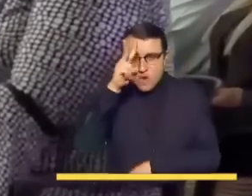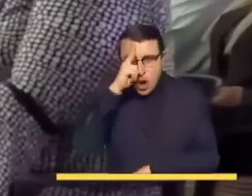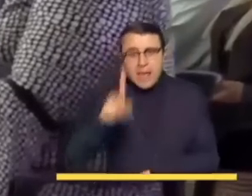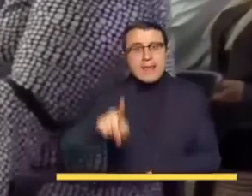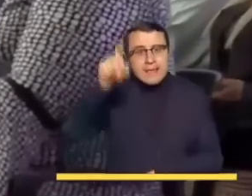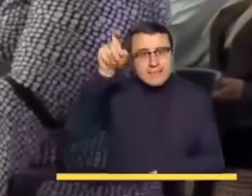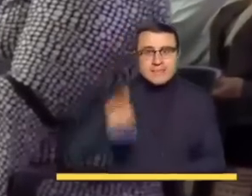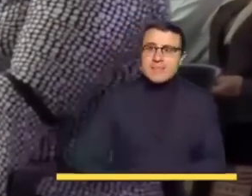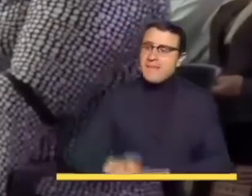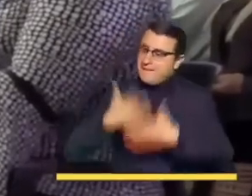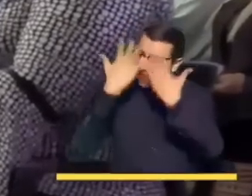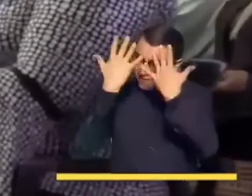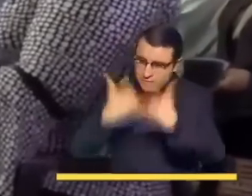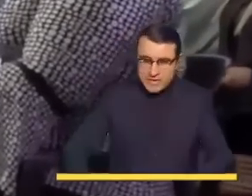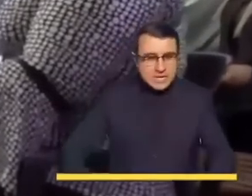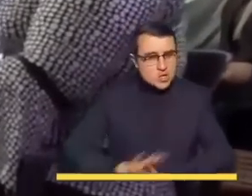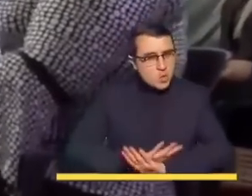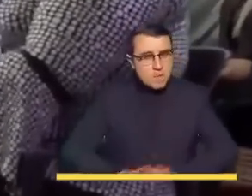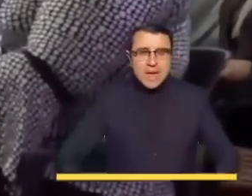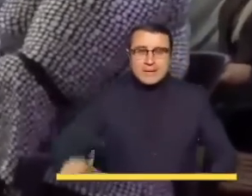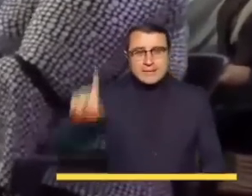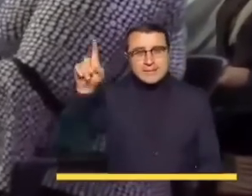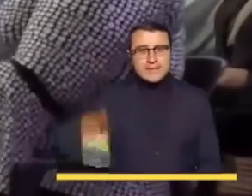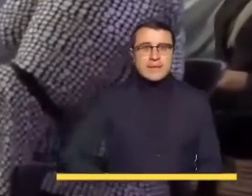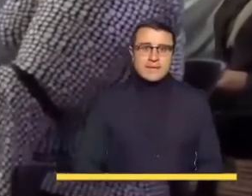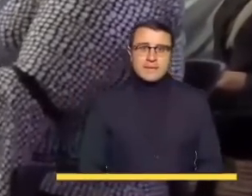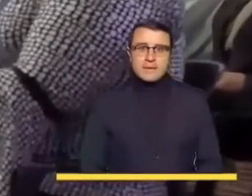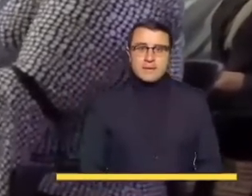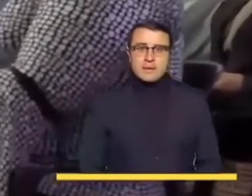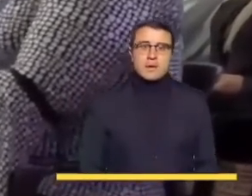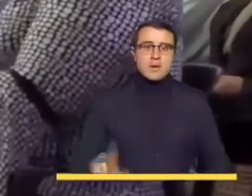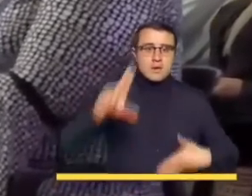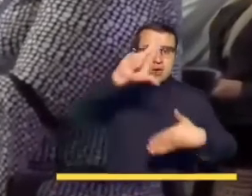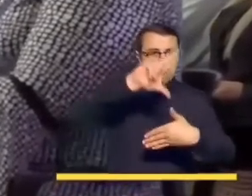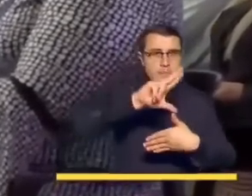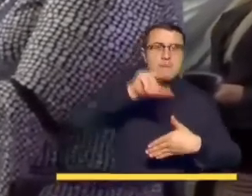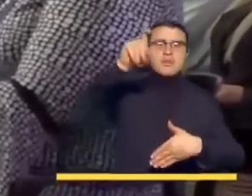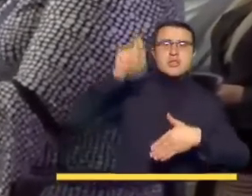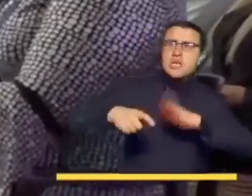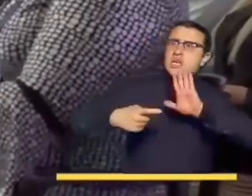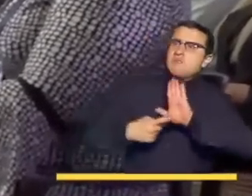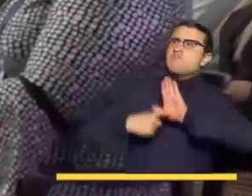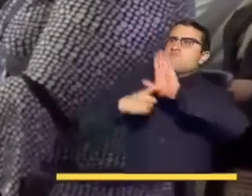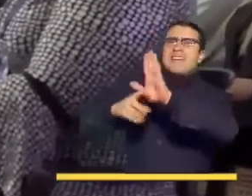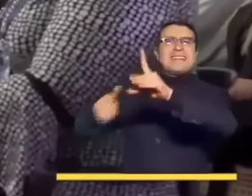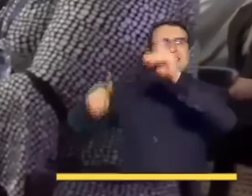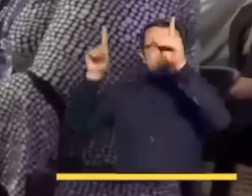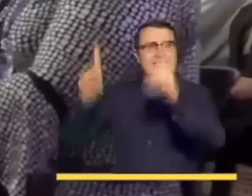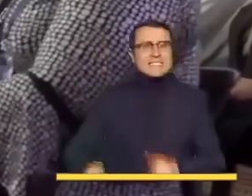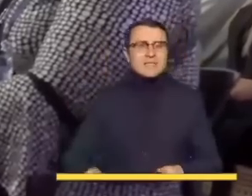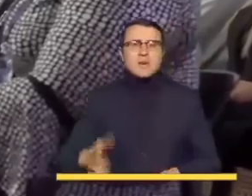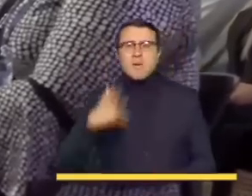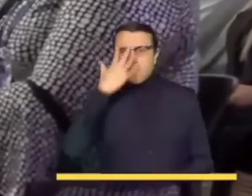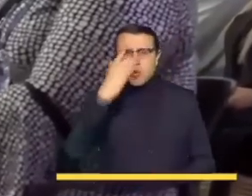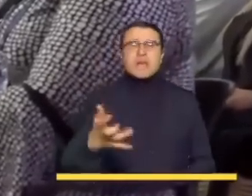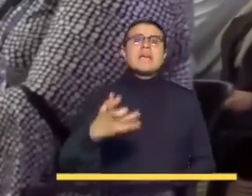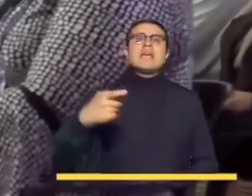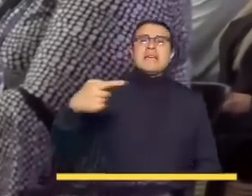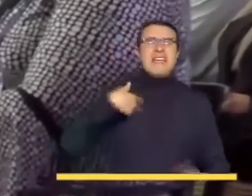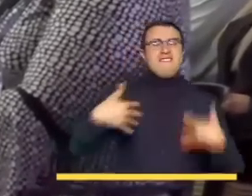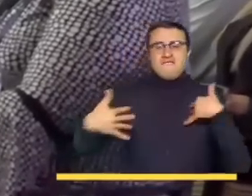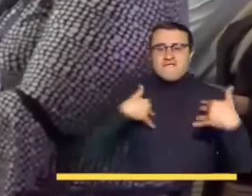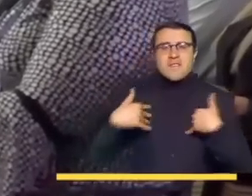hay que ponerle punto final. Y es América Latina la que tiene que hablar y decidir, porque es la víctima.